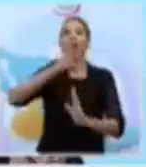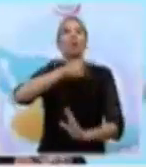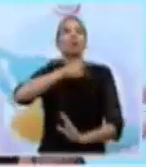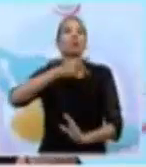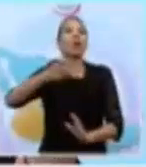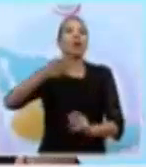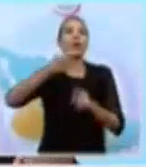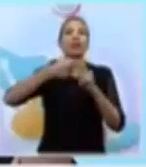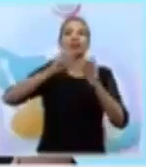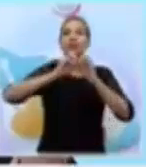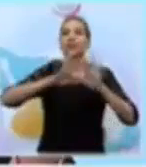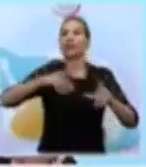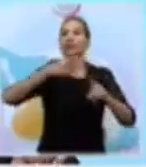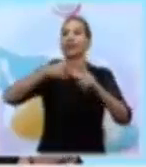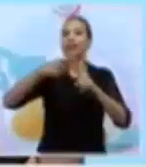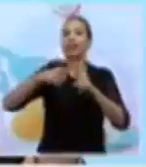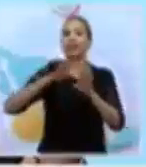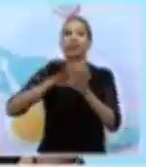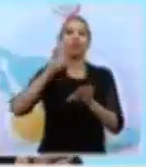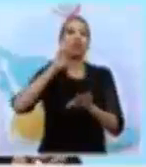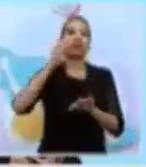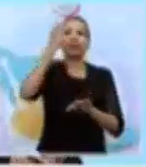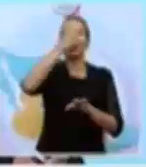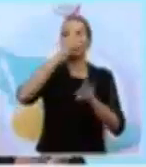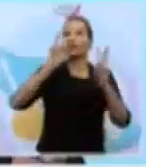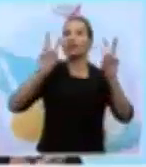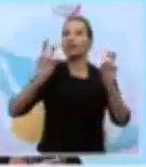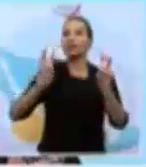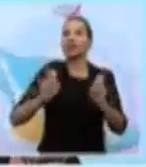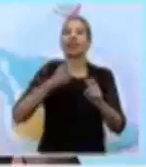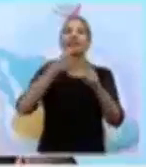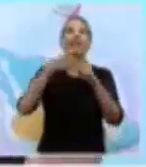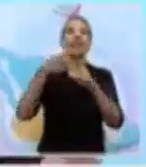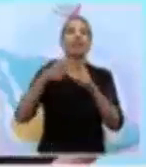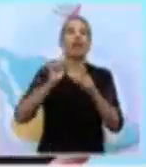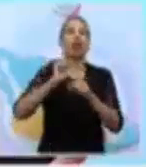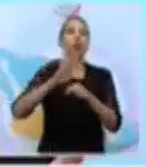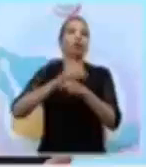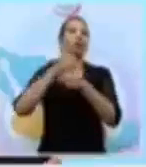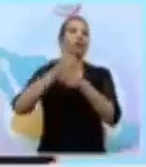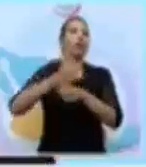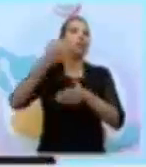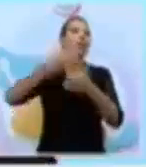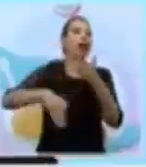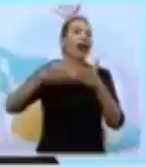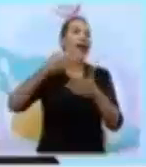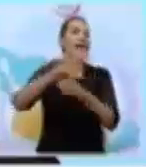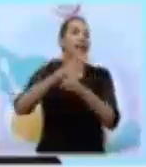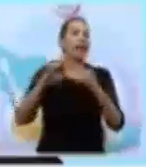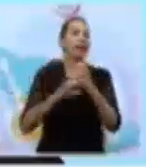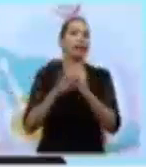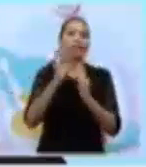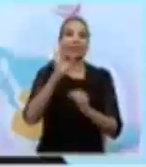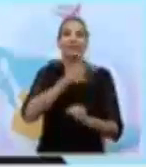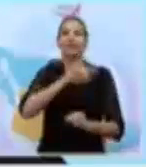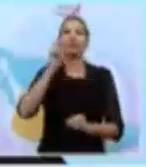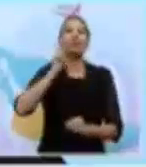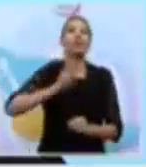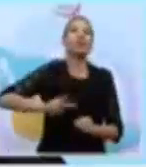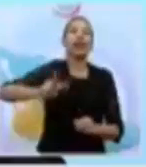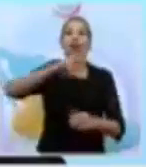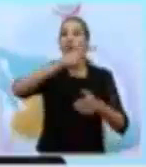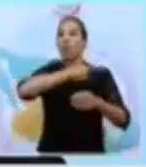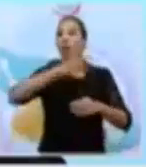pobreza multidimensional, que analiza 10 diferentes carencias, incluso cuando uno mide la pobreza